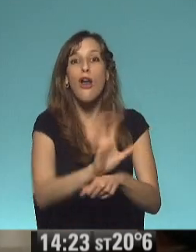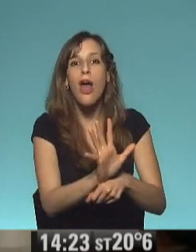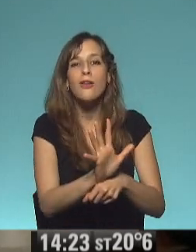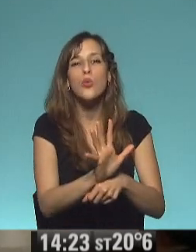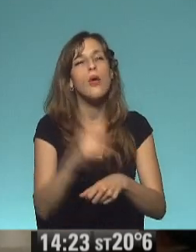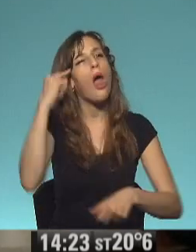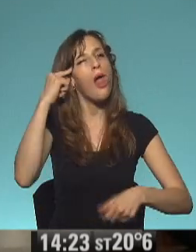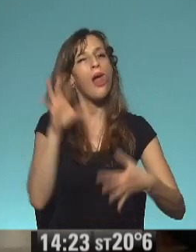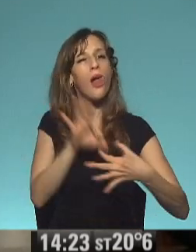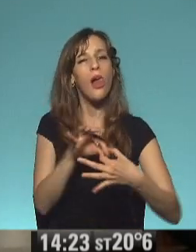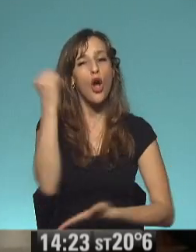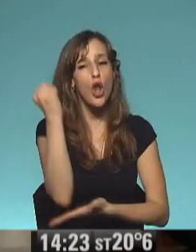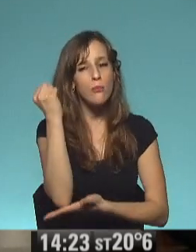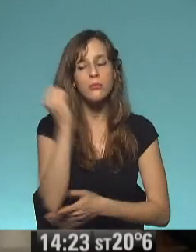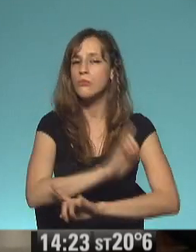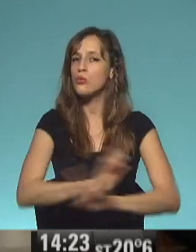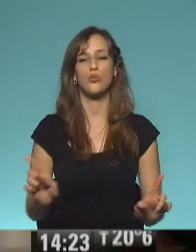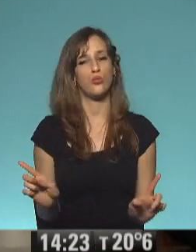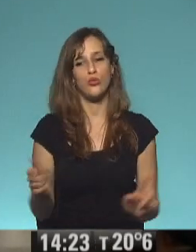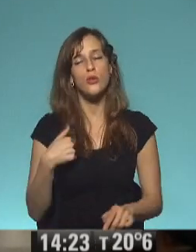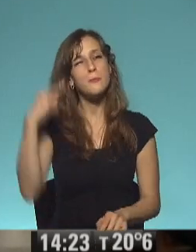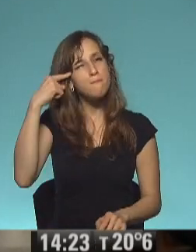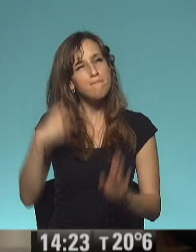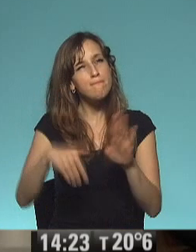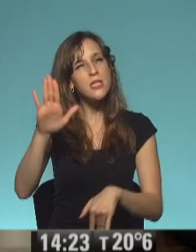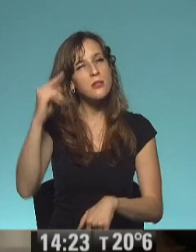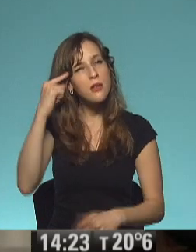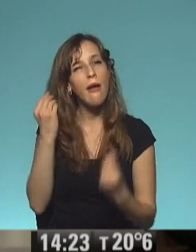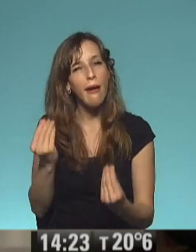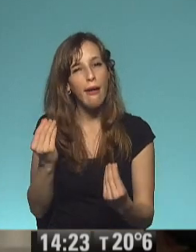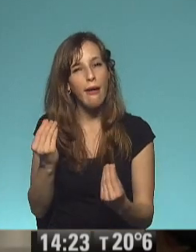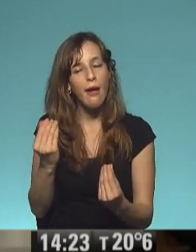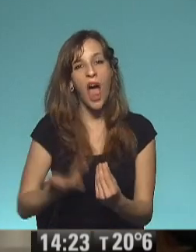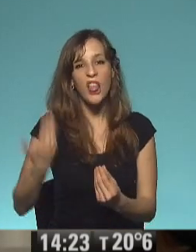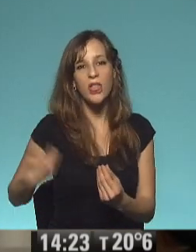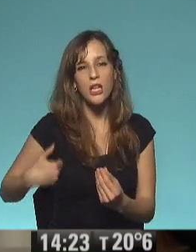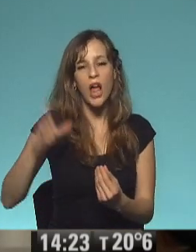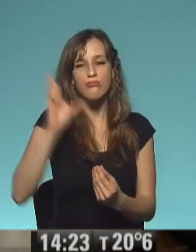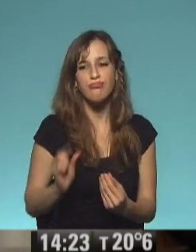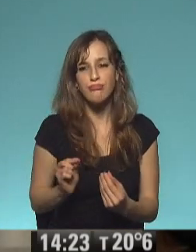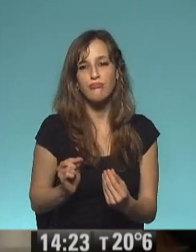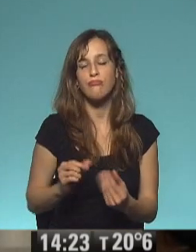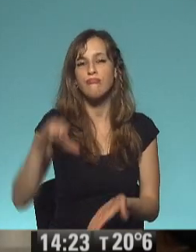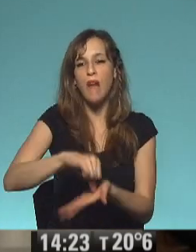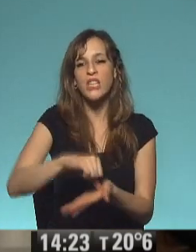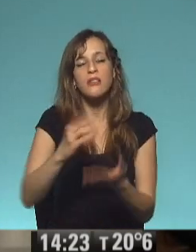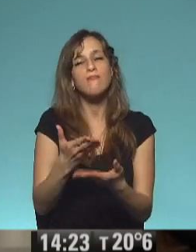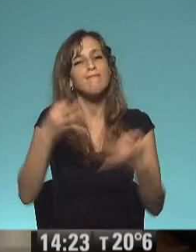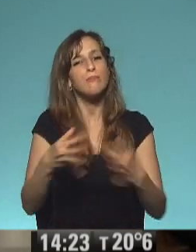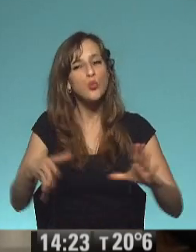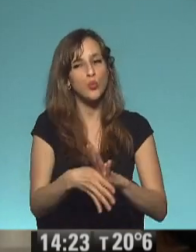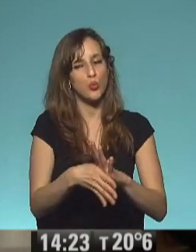economía, pienso con qué velocidad pongo en marcha un país más justo. Porque es la oportunidad que